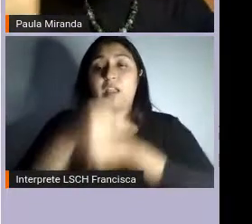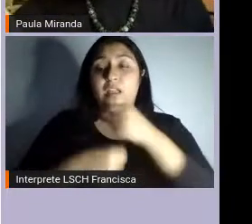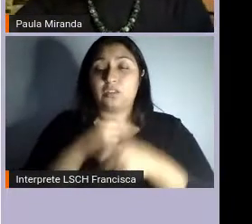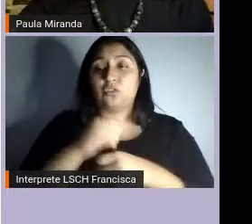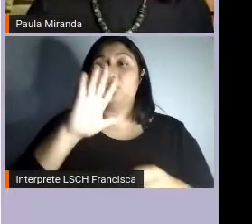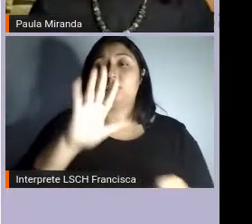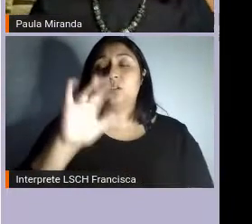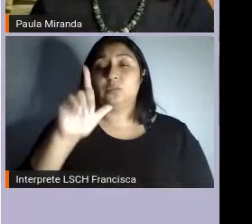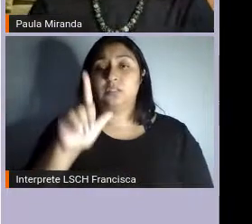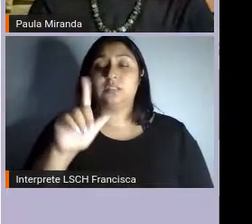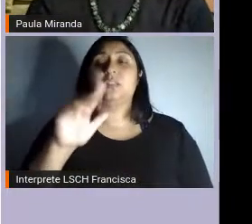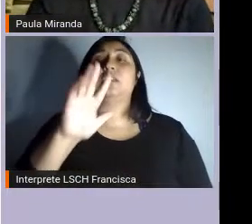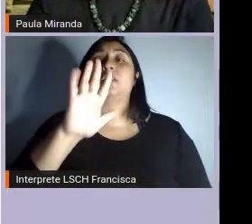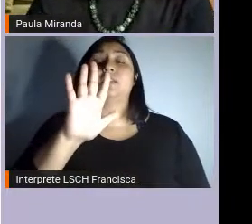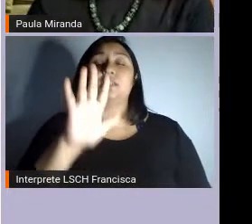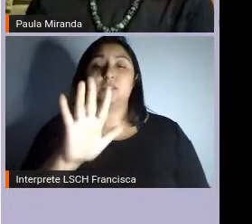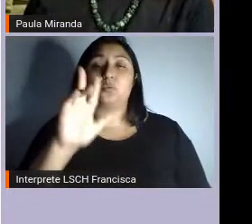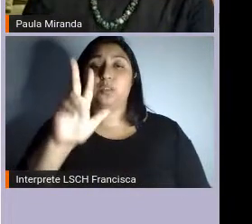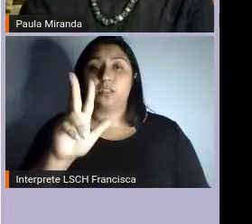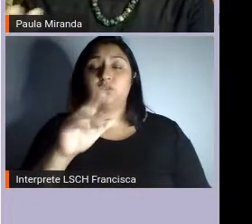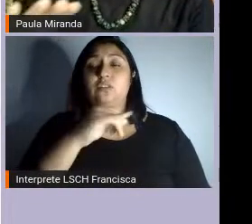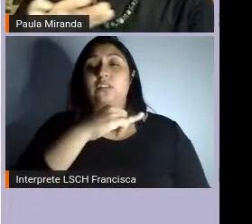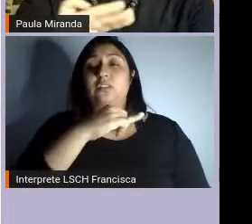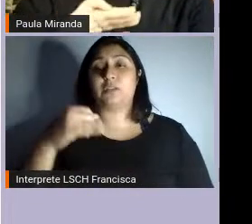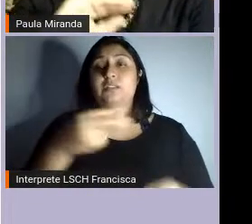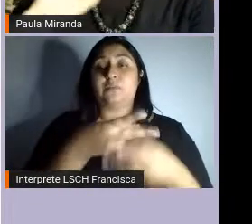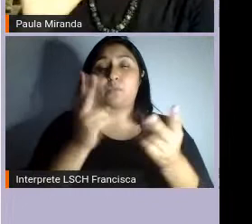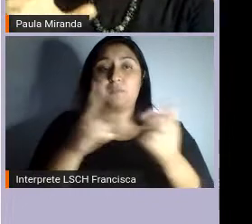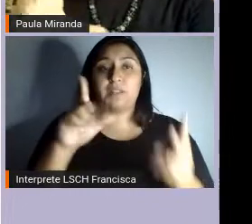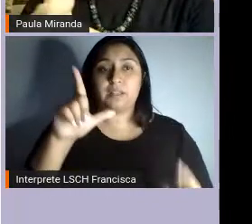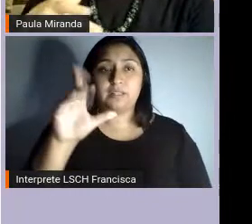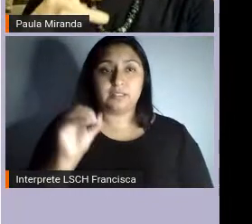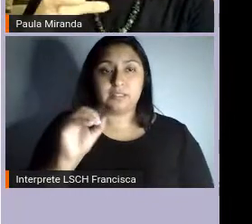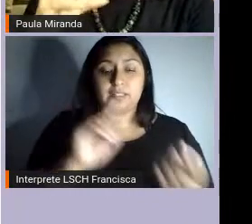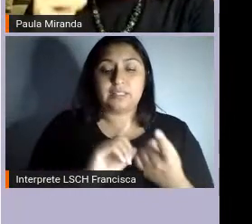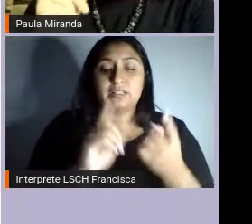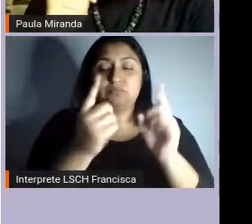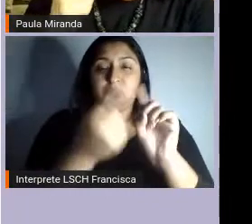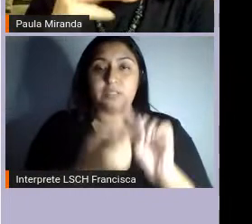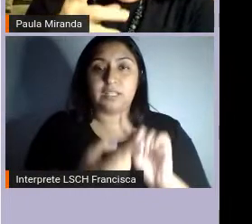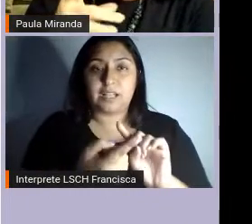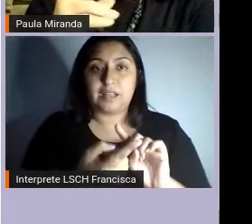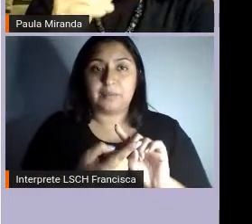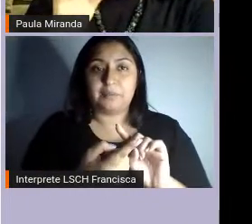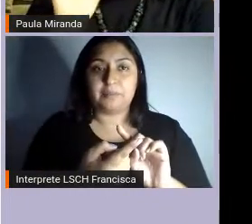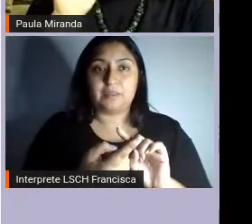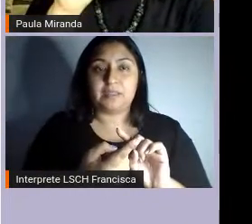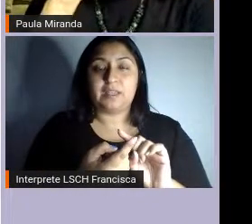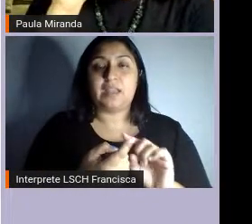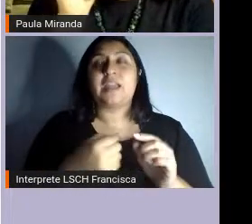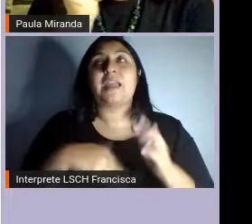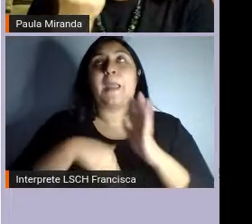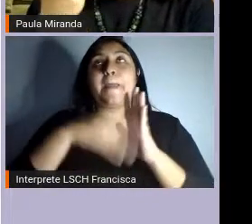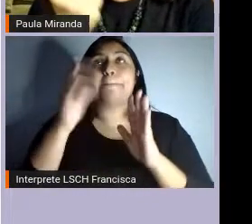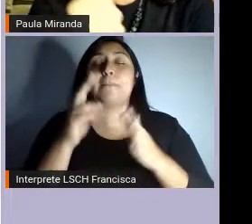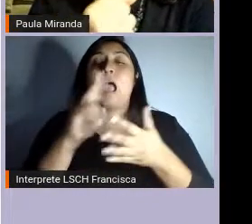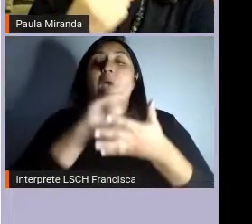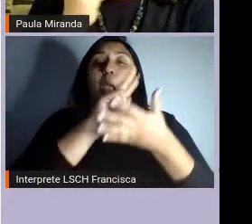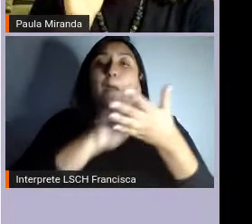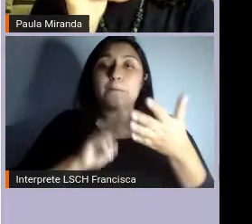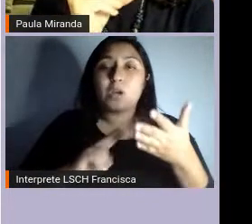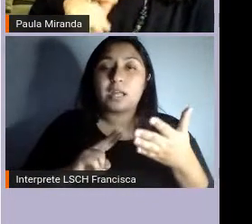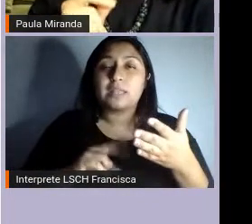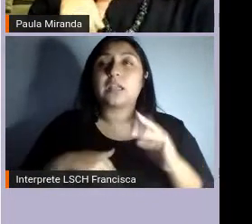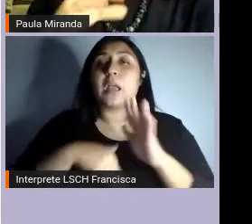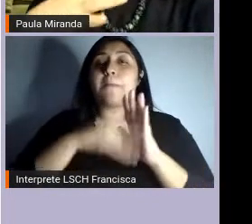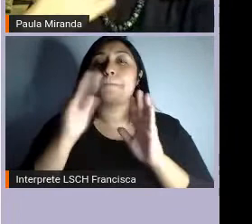y la que se publica el 70. Entonces se cambia, ¿cierto? Y el tono se hace más poético, un poquito más